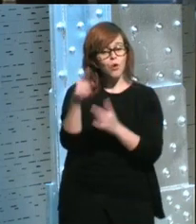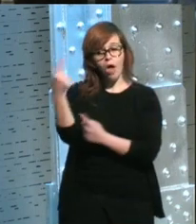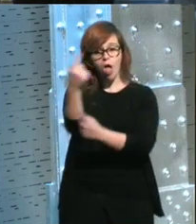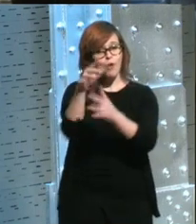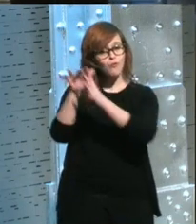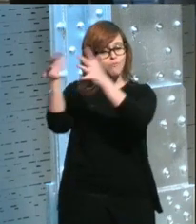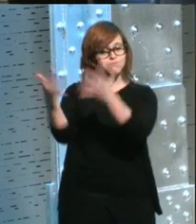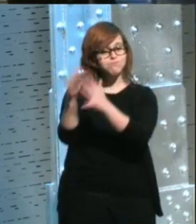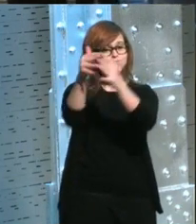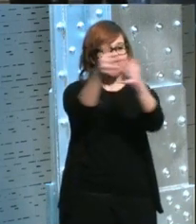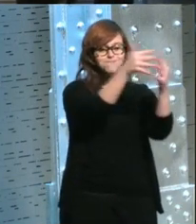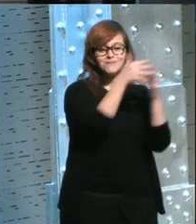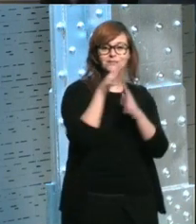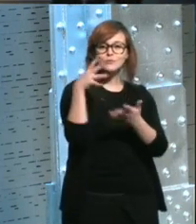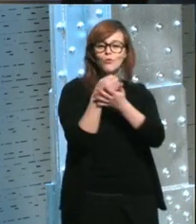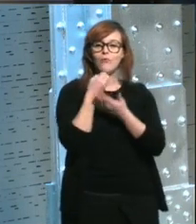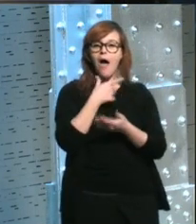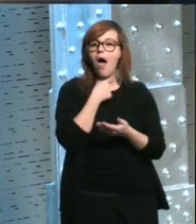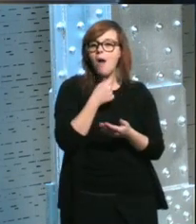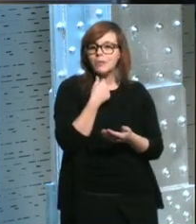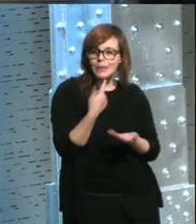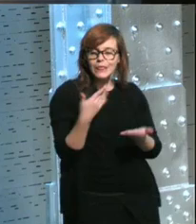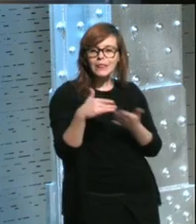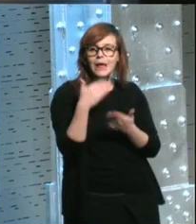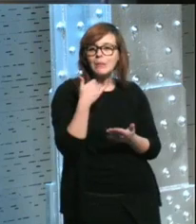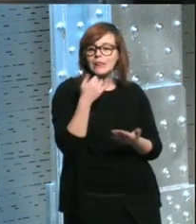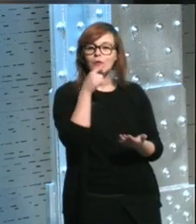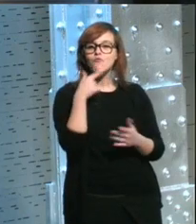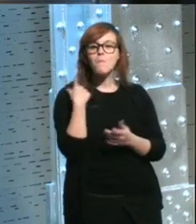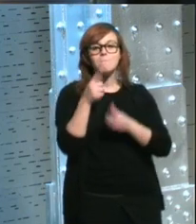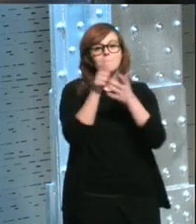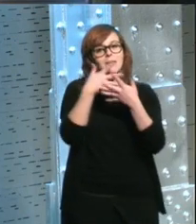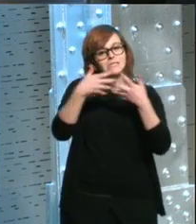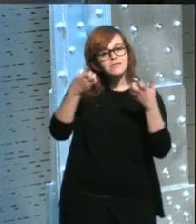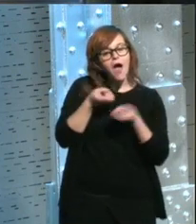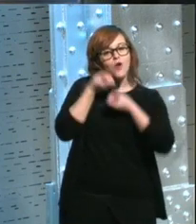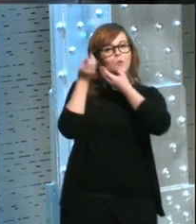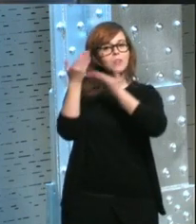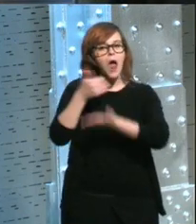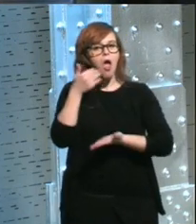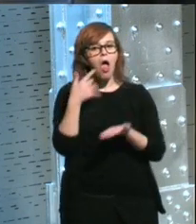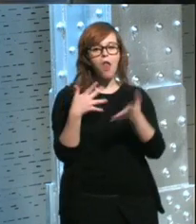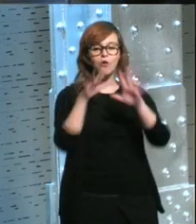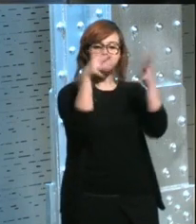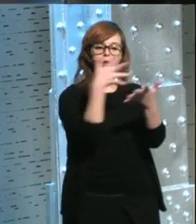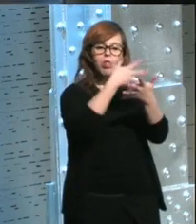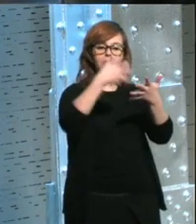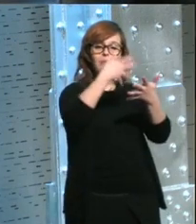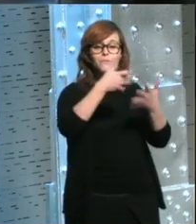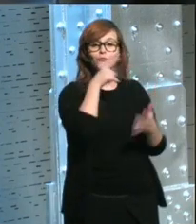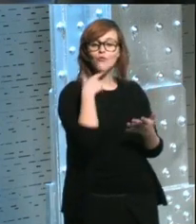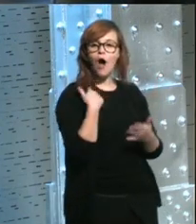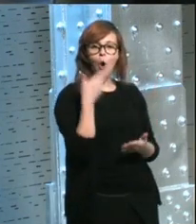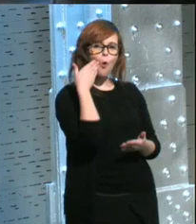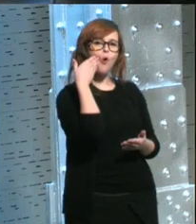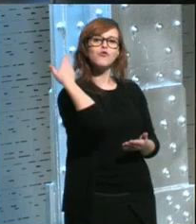y que pongáis lo que os apetezca, un mensajito, una felicitación, un comentario de cómo va esta charlita. Te toca el honor de